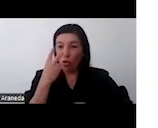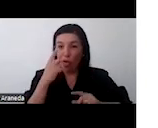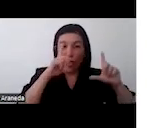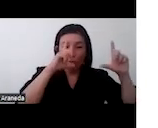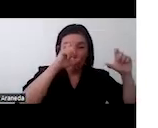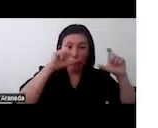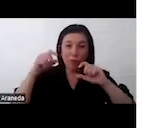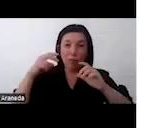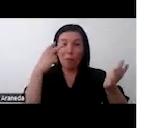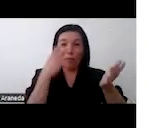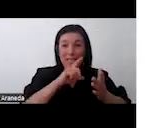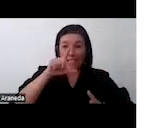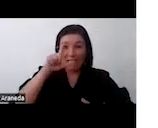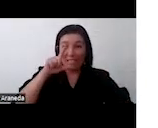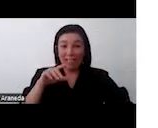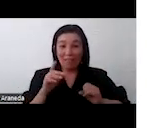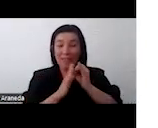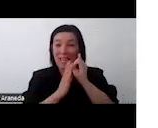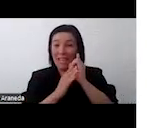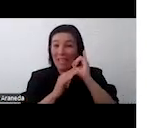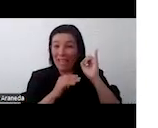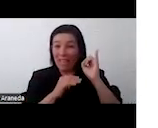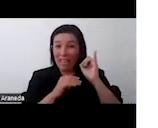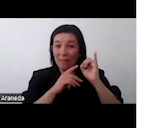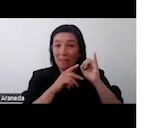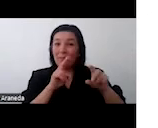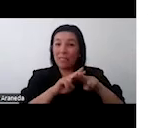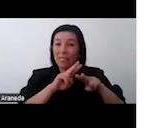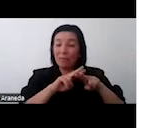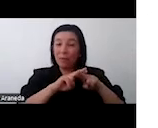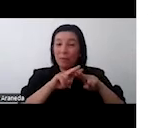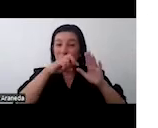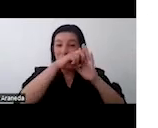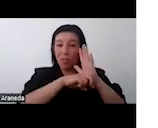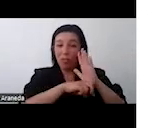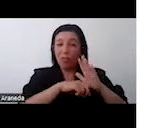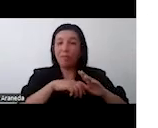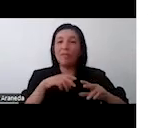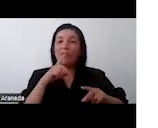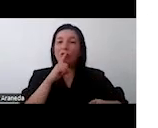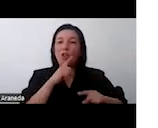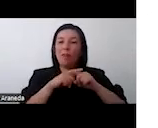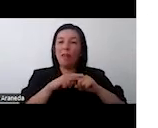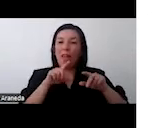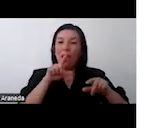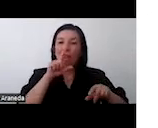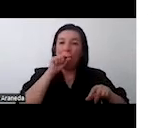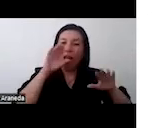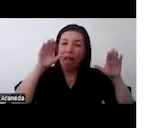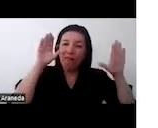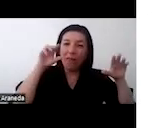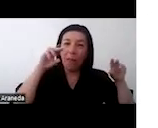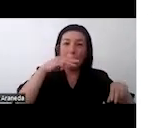En 2017, a mano izquierda, hicimos este proyecto, como les cuento, Aves del Marga Marga, y que en ese momento, para